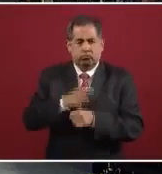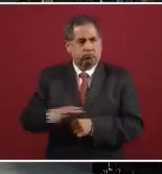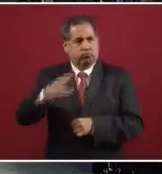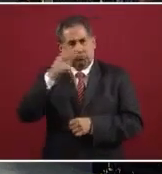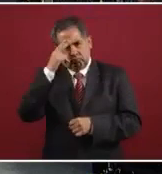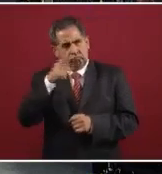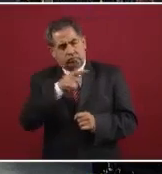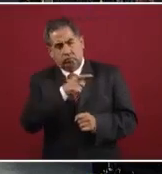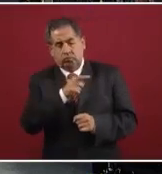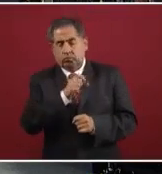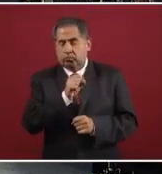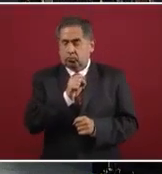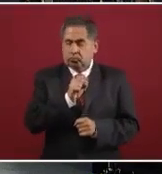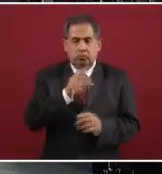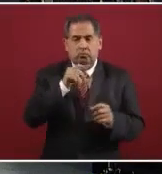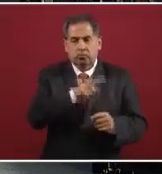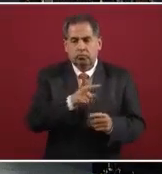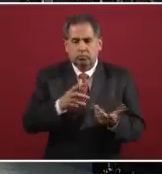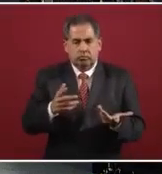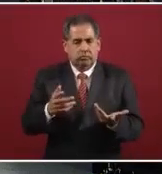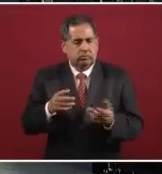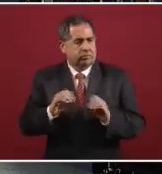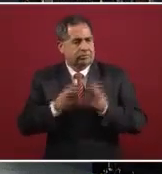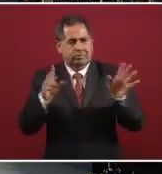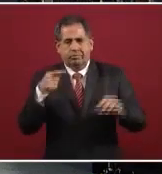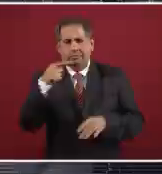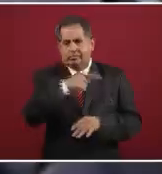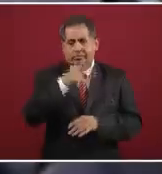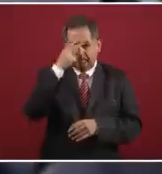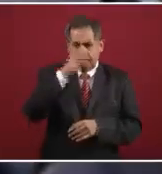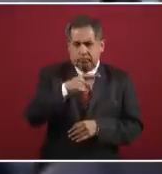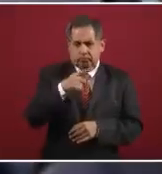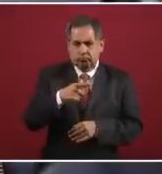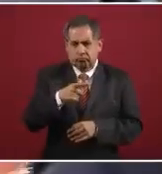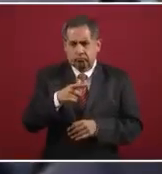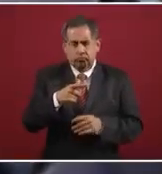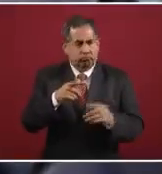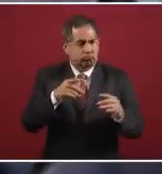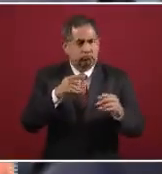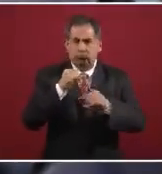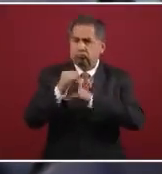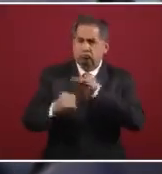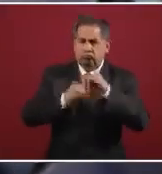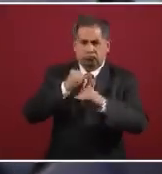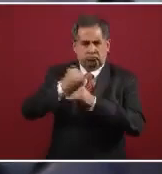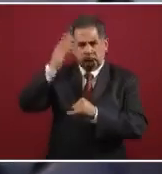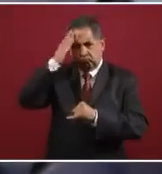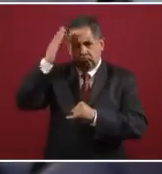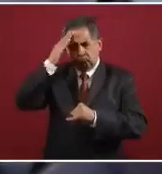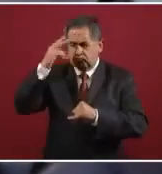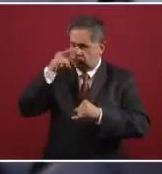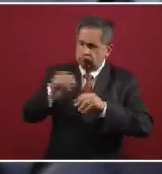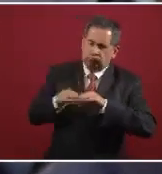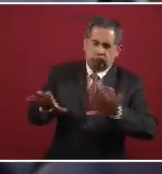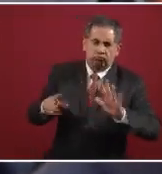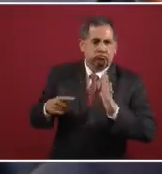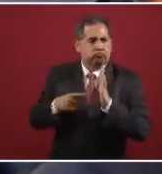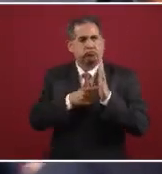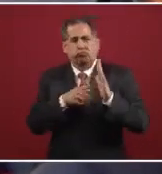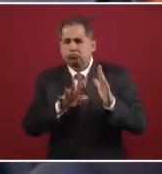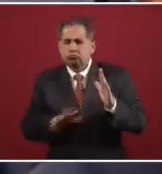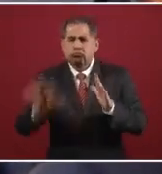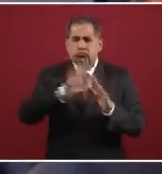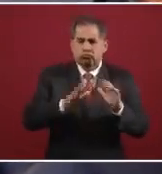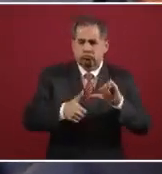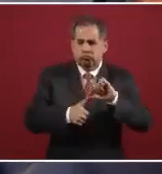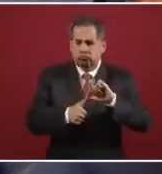Digamos, es imposible no ver que tiene un protagonismo internacional en estos momentos en los que la región pues está